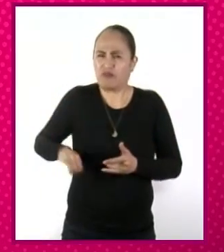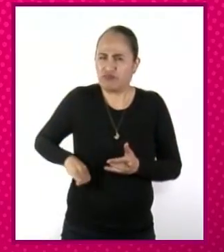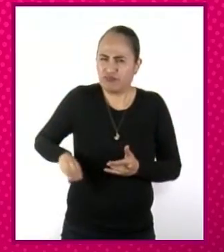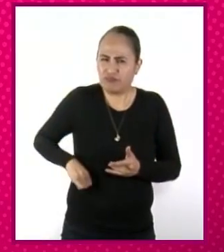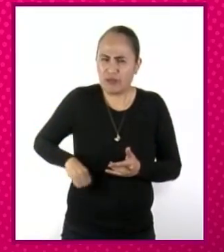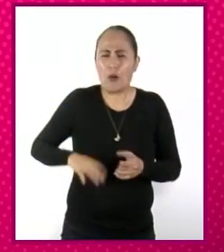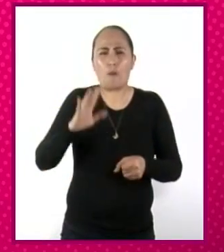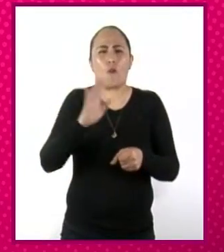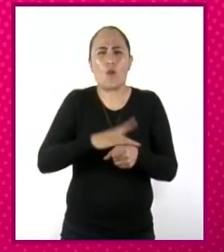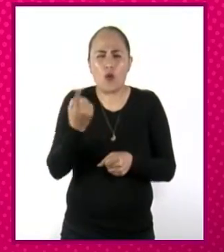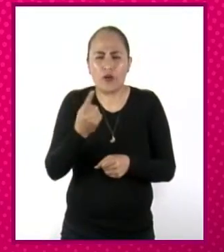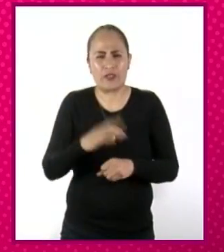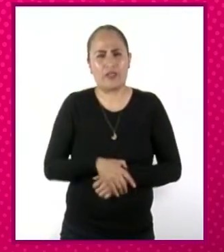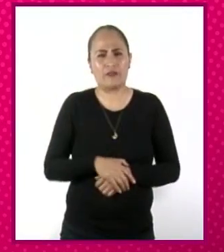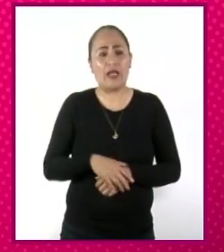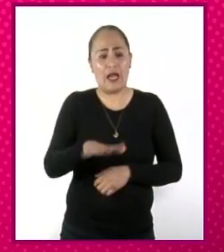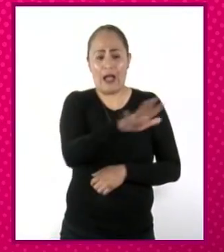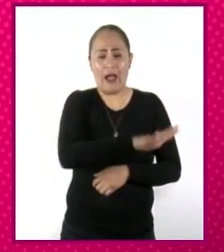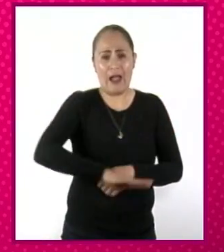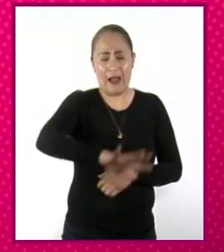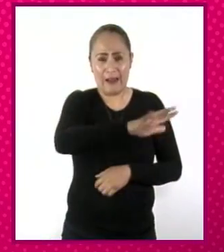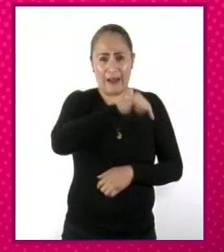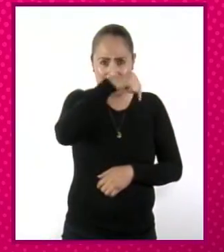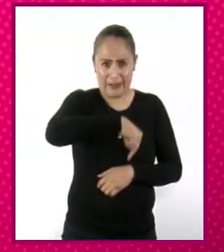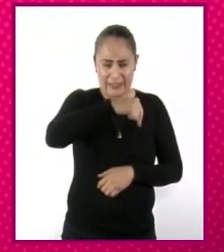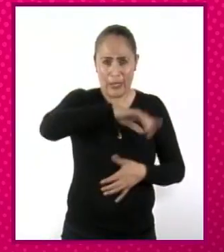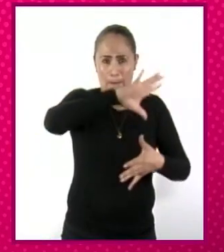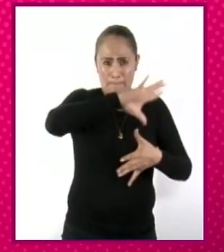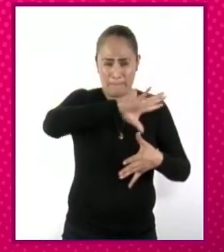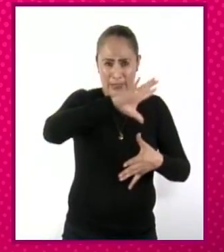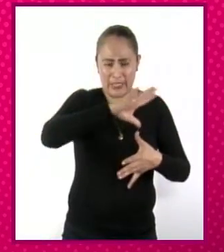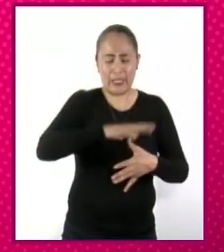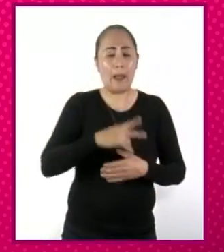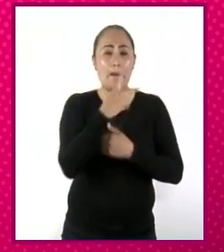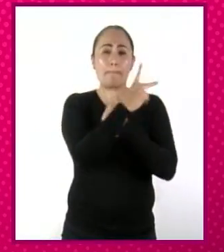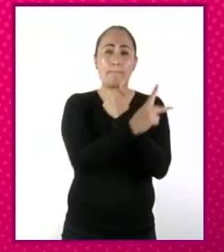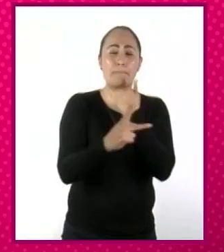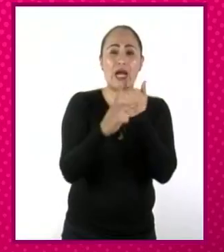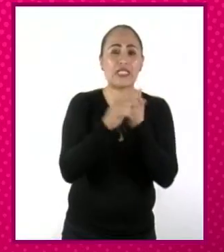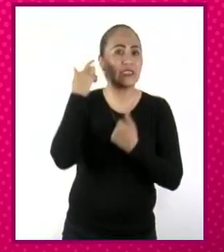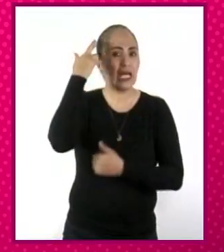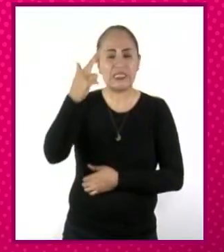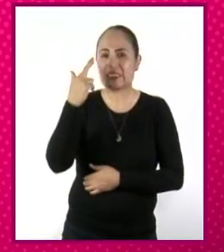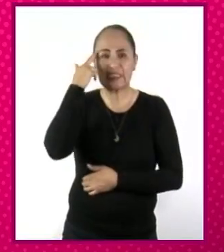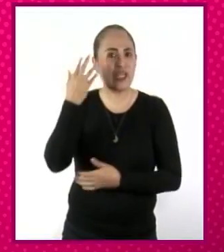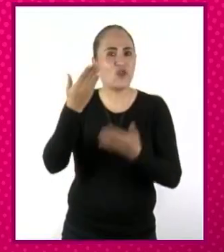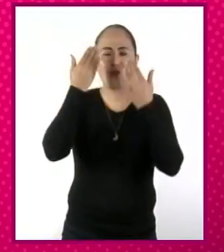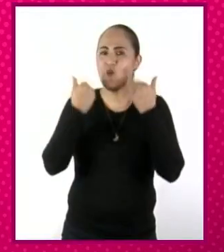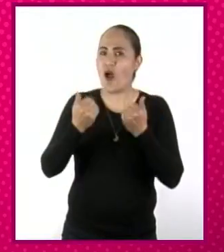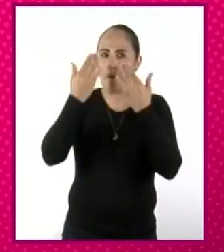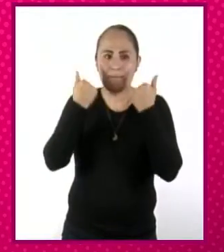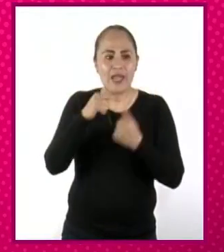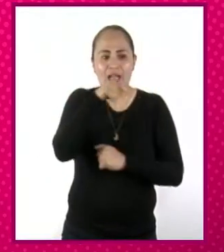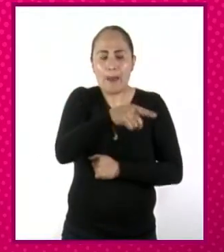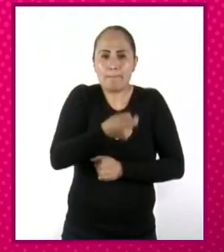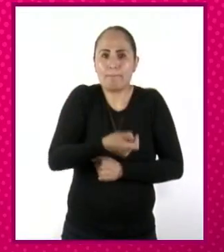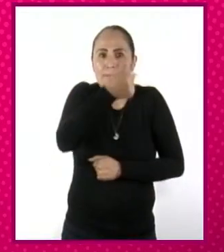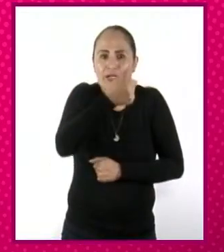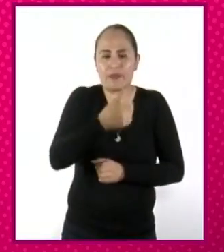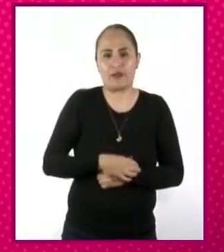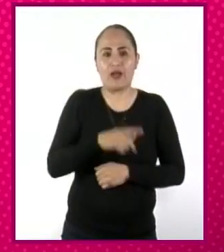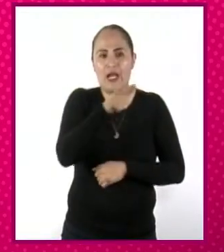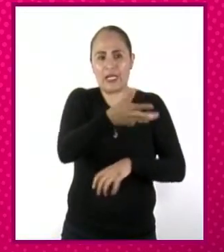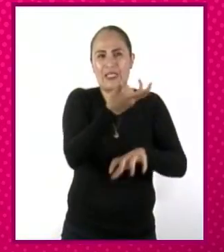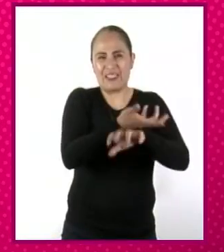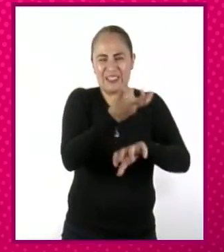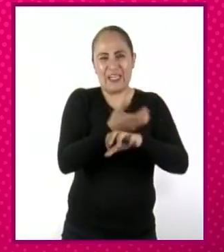ensaya con éxito en el mundo occidental la organización de un país sin un monarca, ¿sí? En un principio la independencia de Estados Unidos lo que buscaba